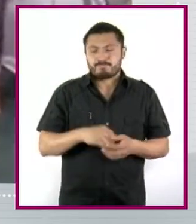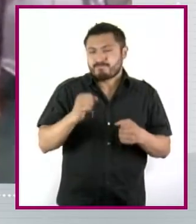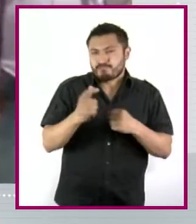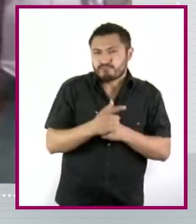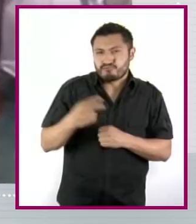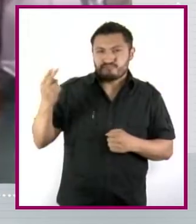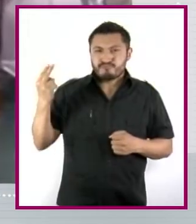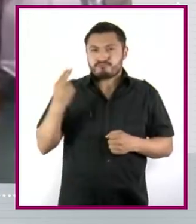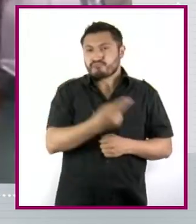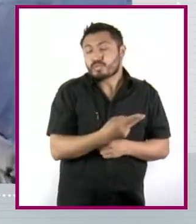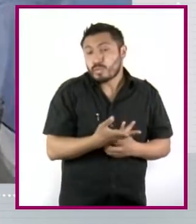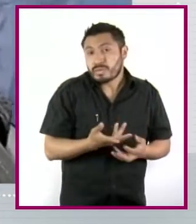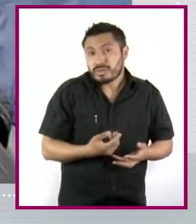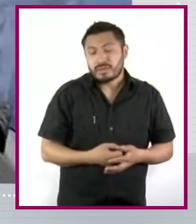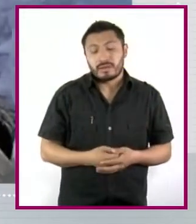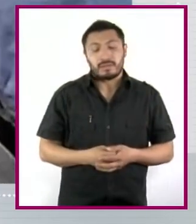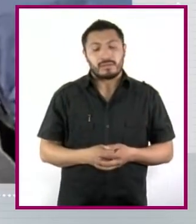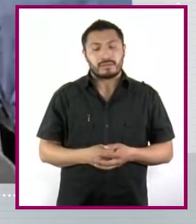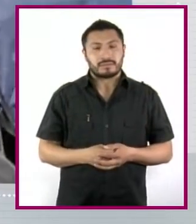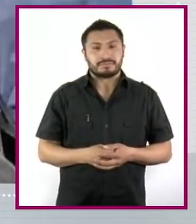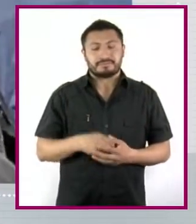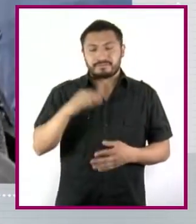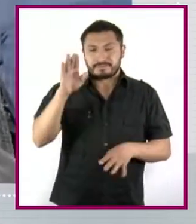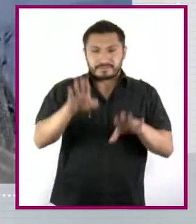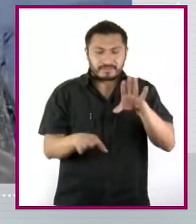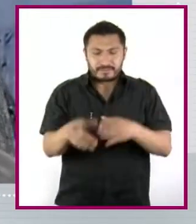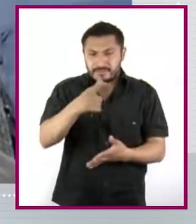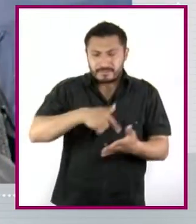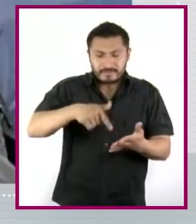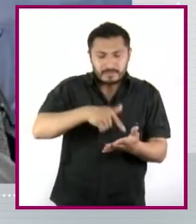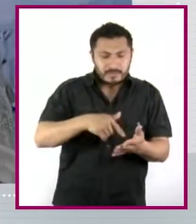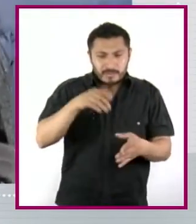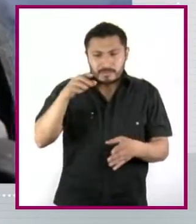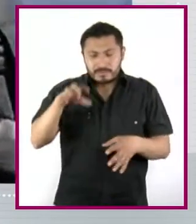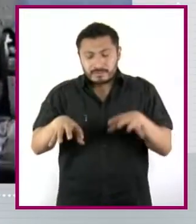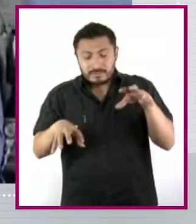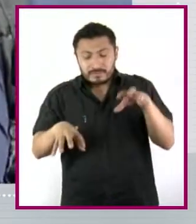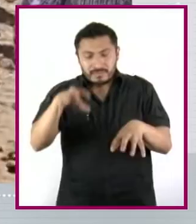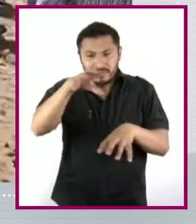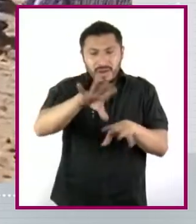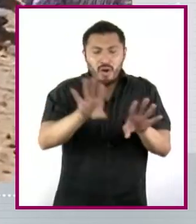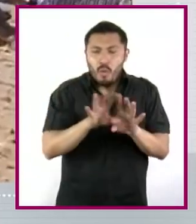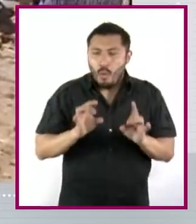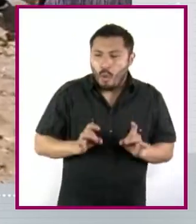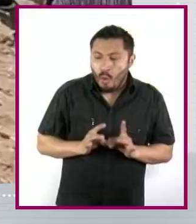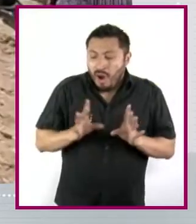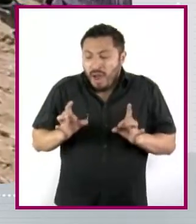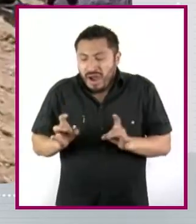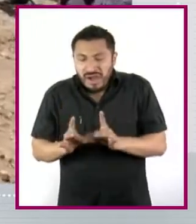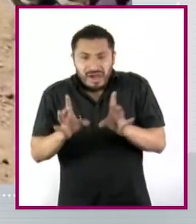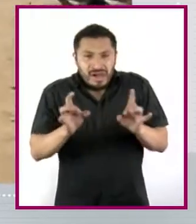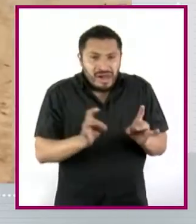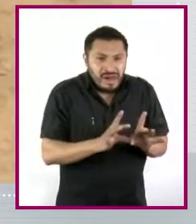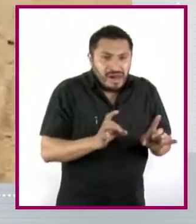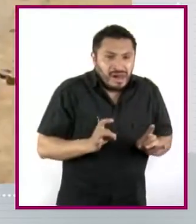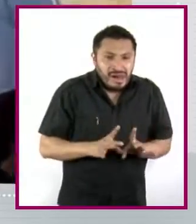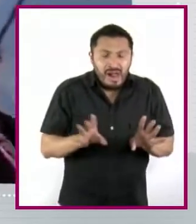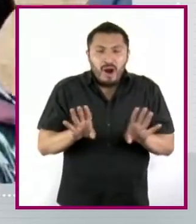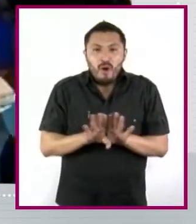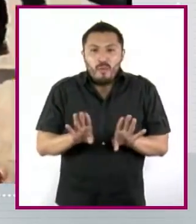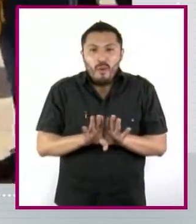urgente, en algunos lugares de manera incluso un tanto espontánea, un tanto